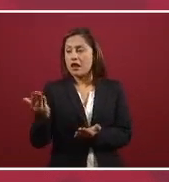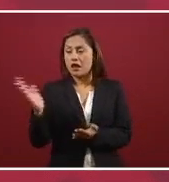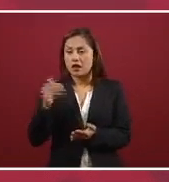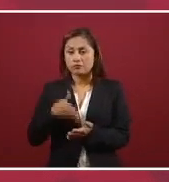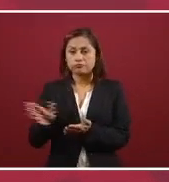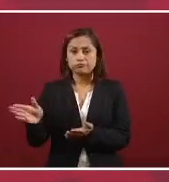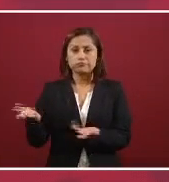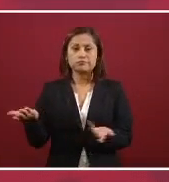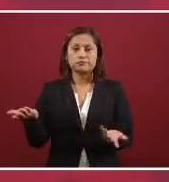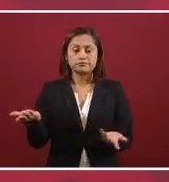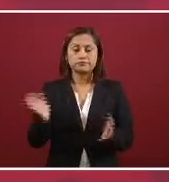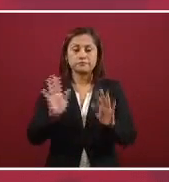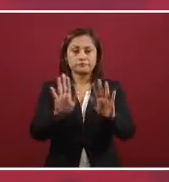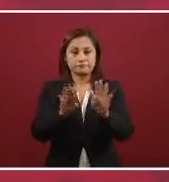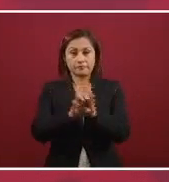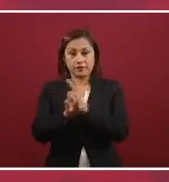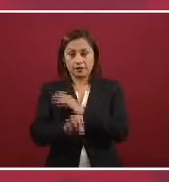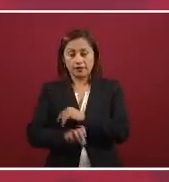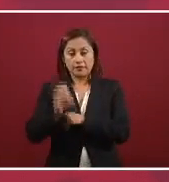En Europa, por ejemplo,